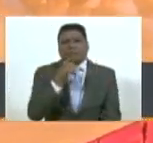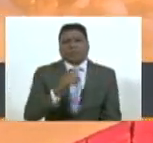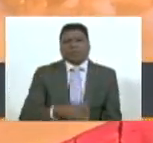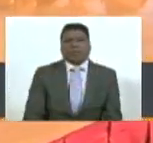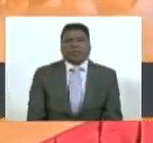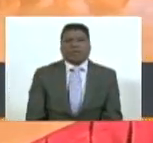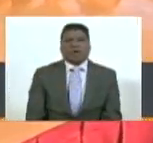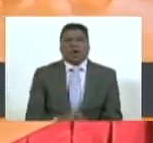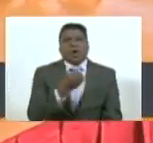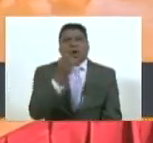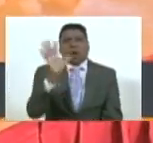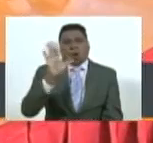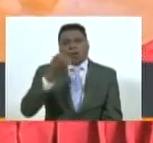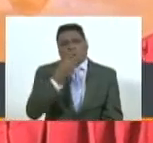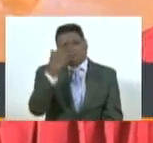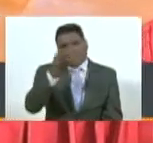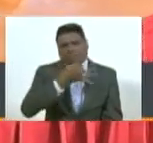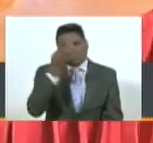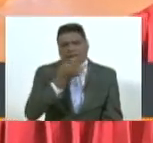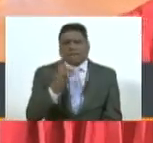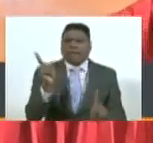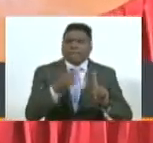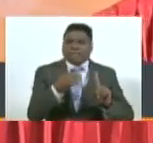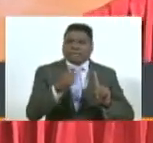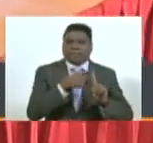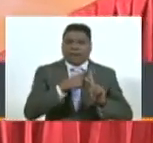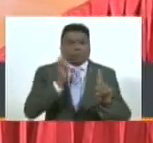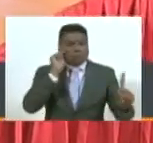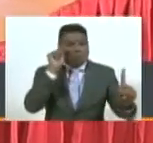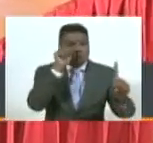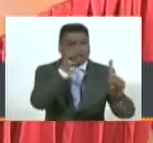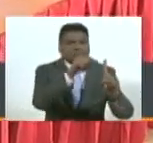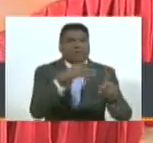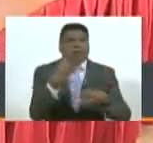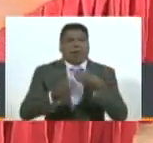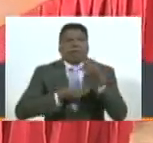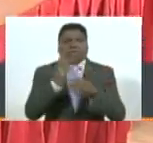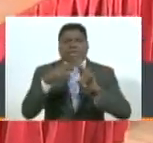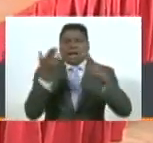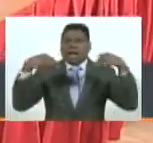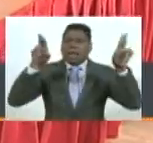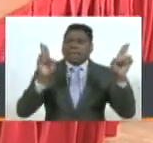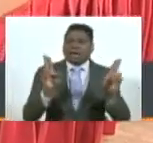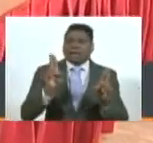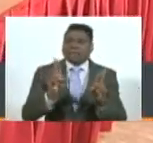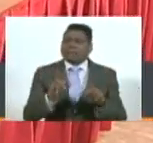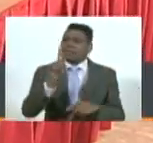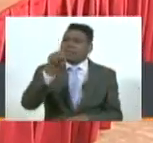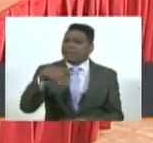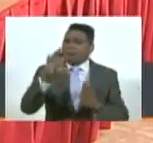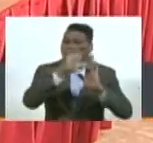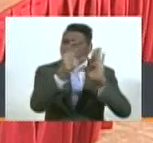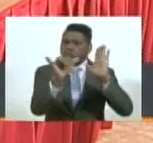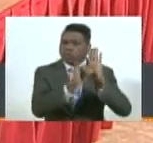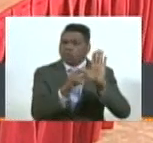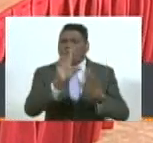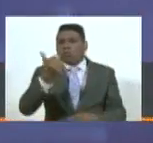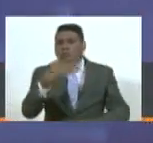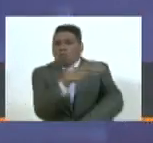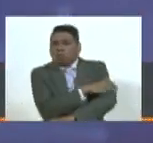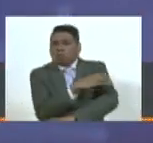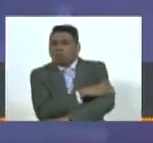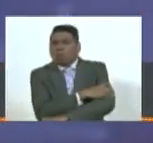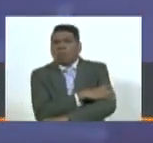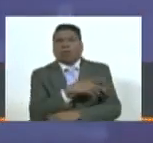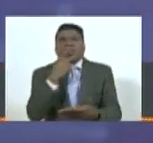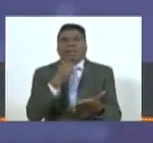Hola, buenas tardes. El principal objetivo de la Asamblea Nacional Constituyente es garantizar la paz nacional. Sin embargo, algunos sectores de oposición aseguraban que